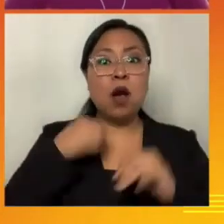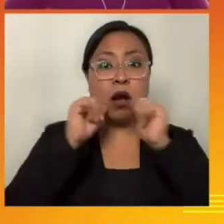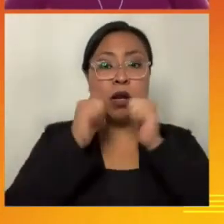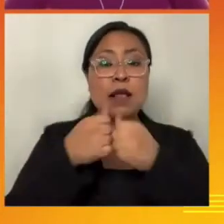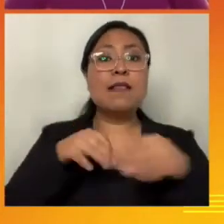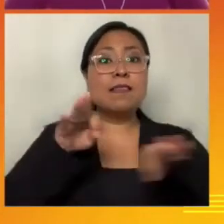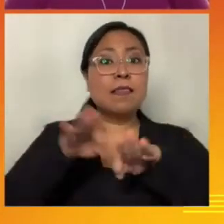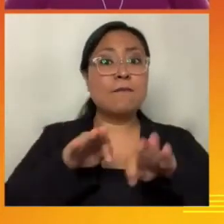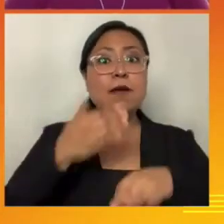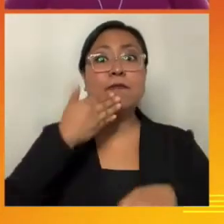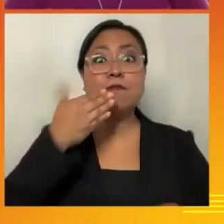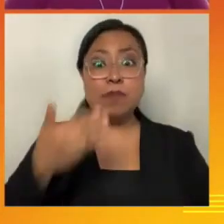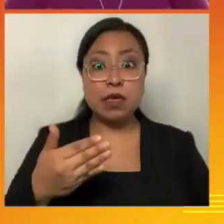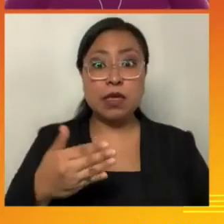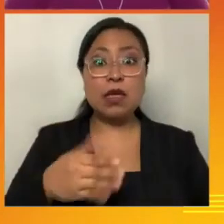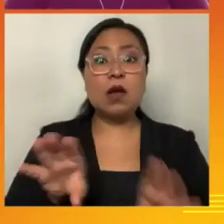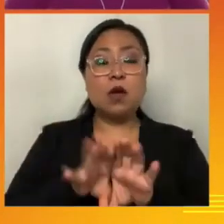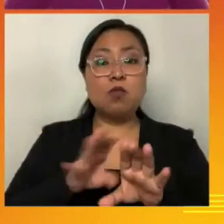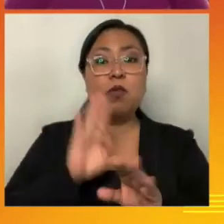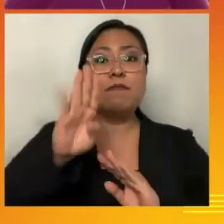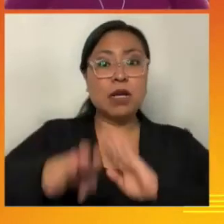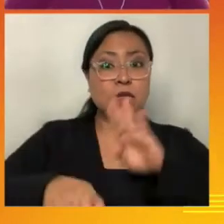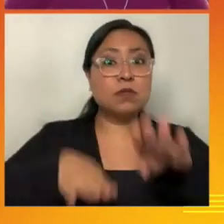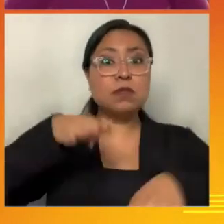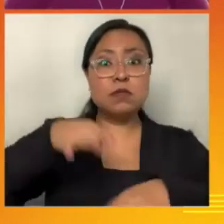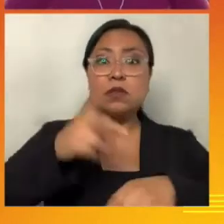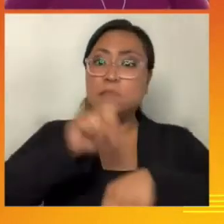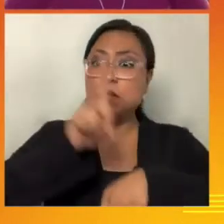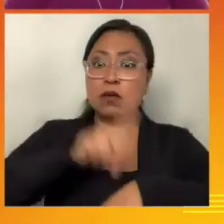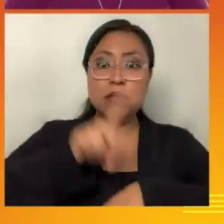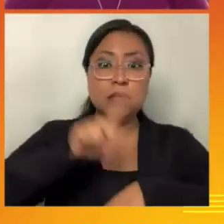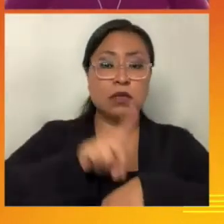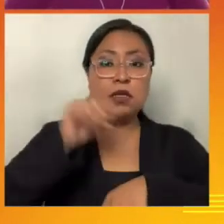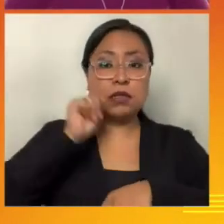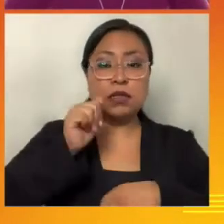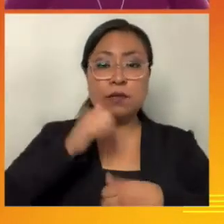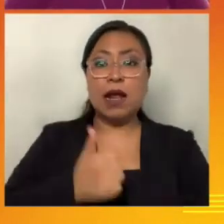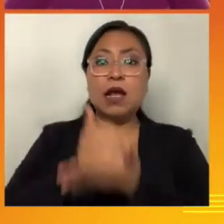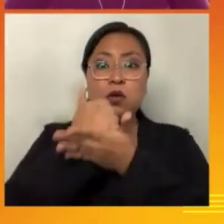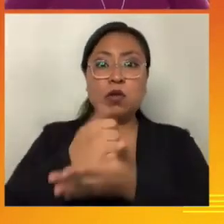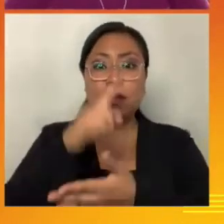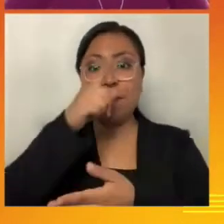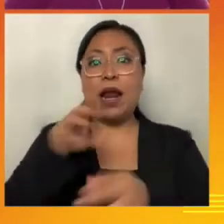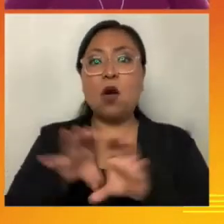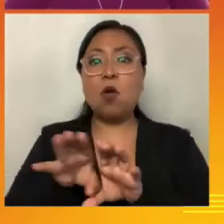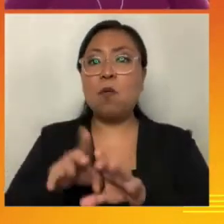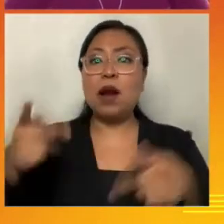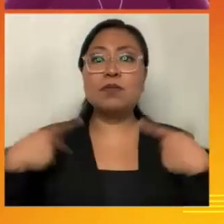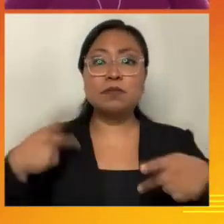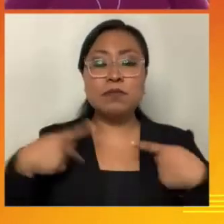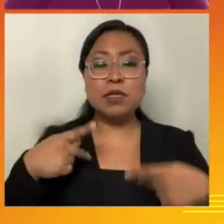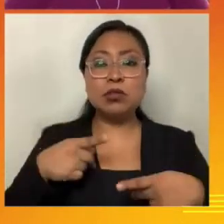y estamos pues trabajando día a día contribuyendo al bien social y al bien